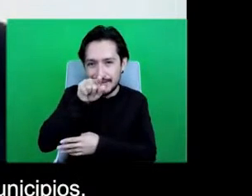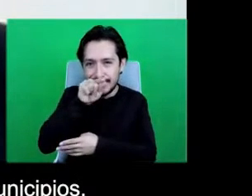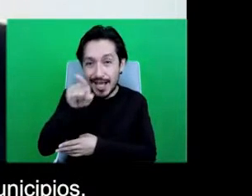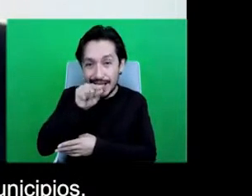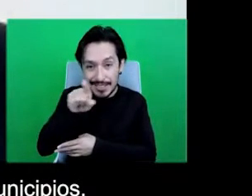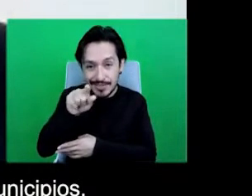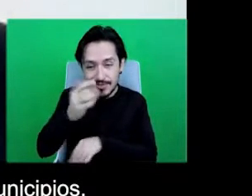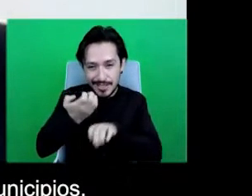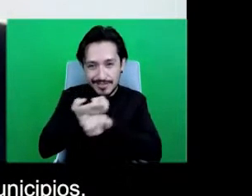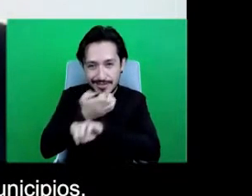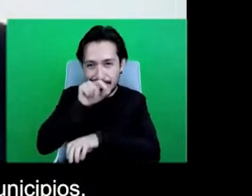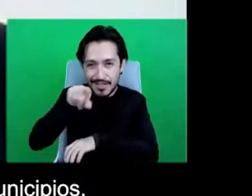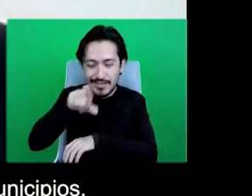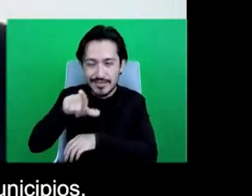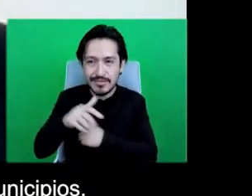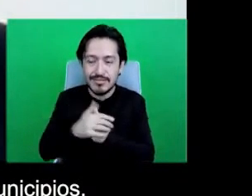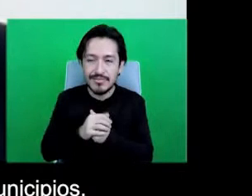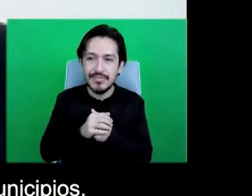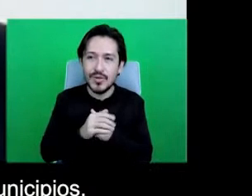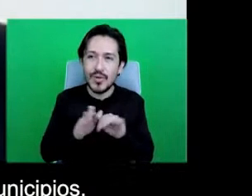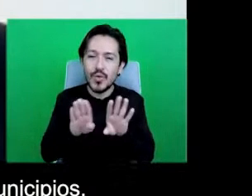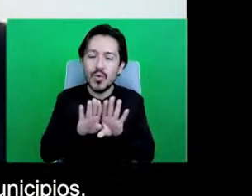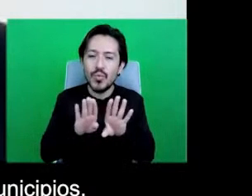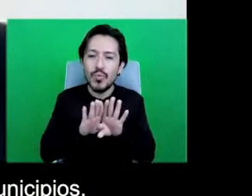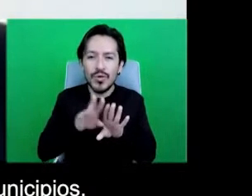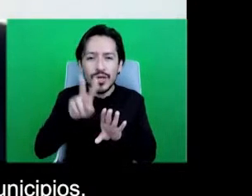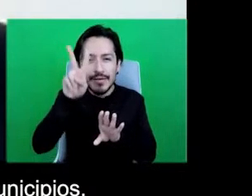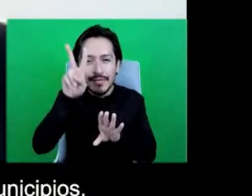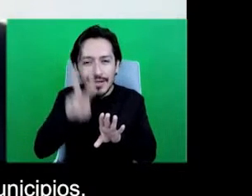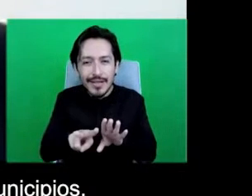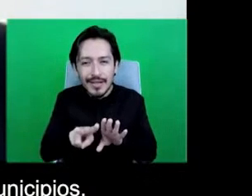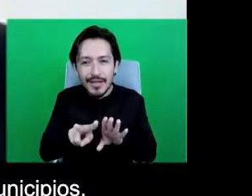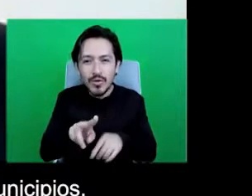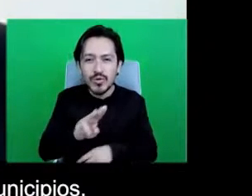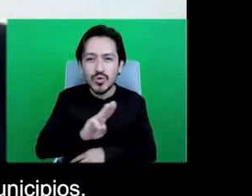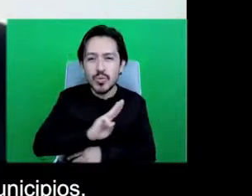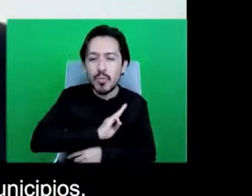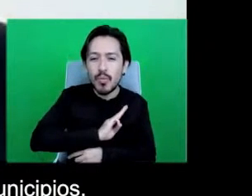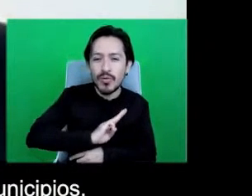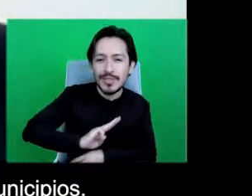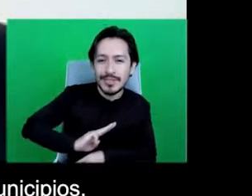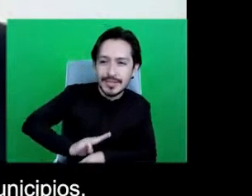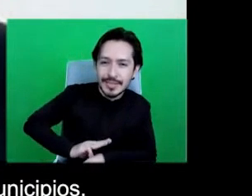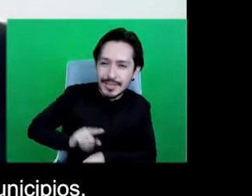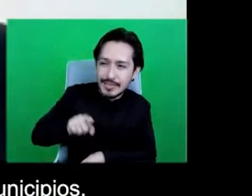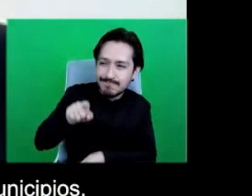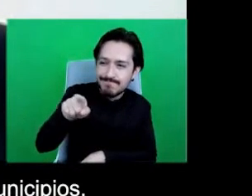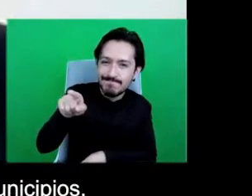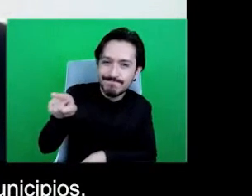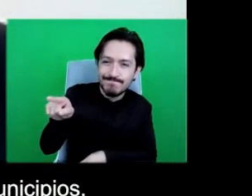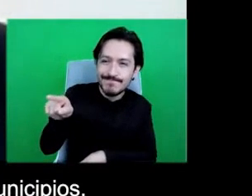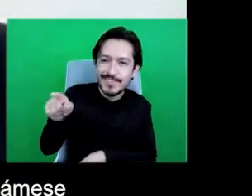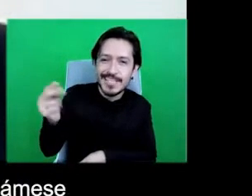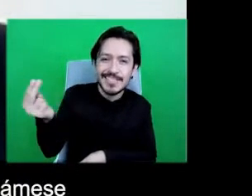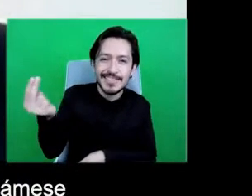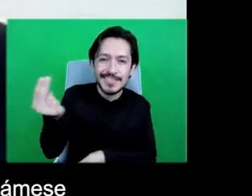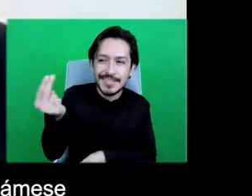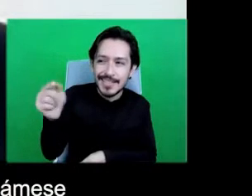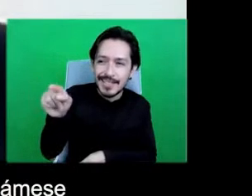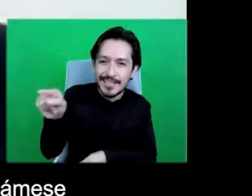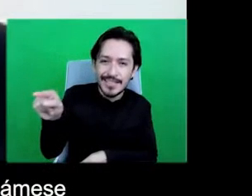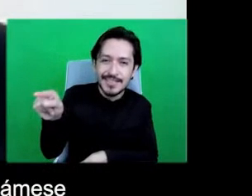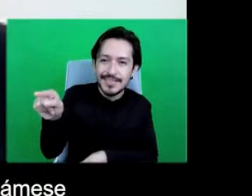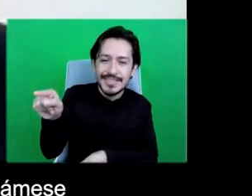no se tomaba en cuenta mucho a los municipios. Esas necesidades siempre se iban más a los